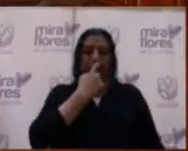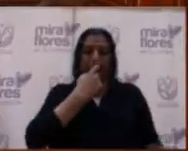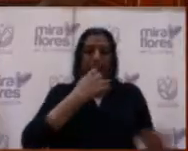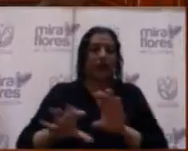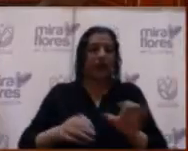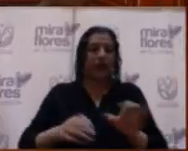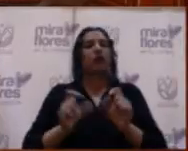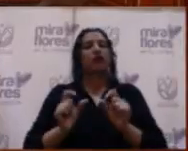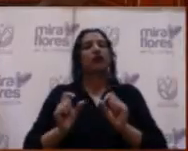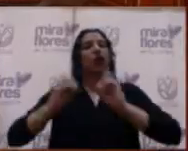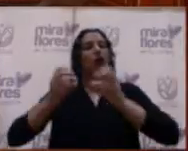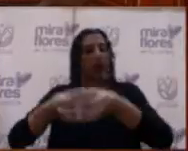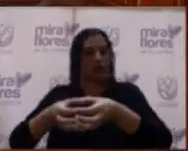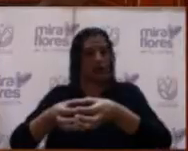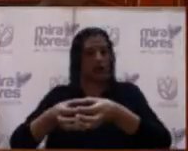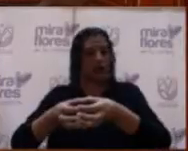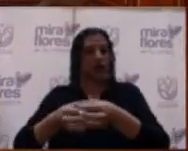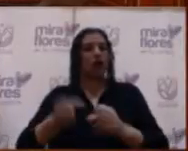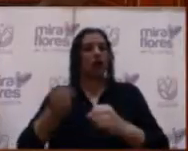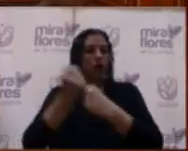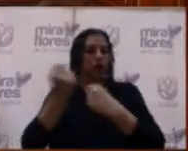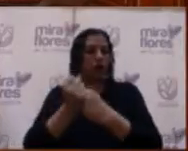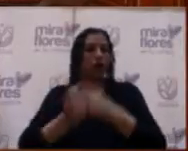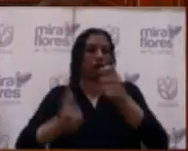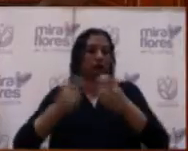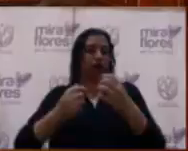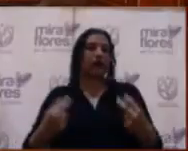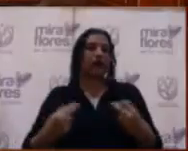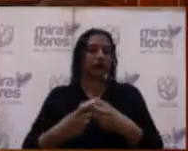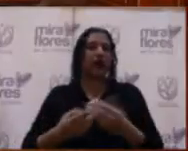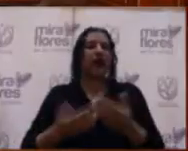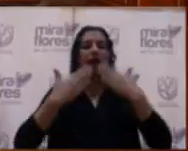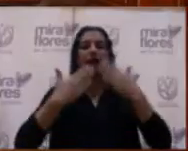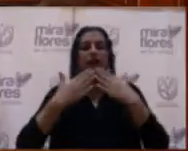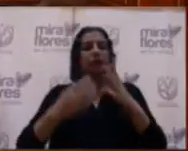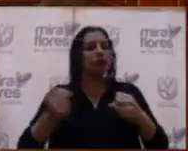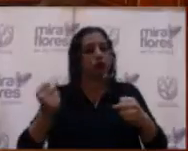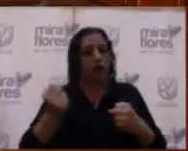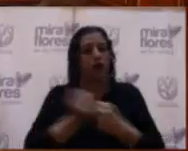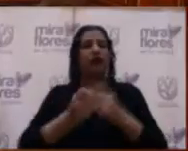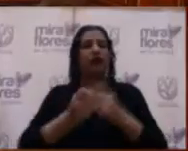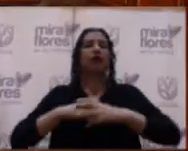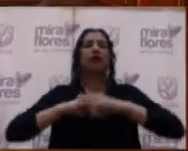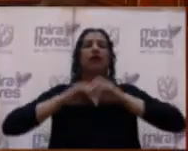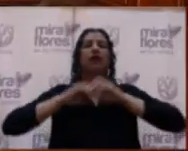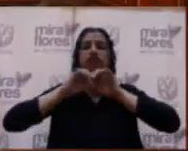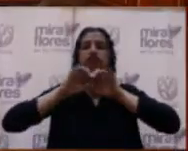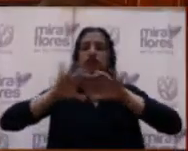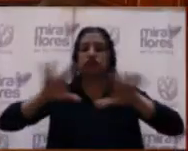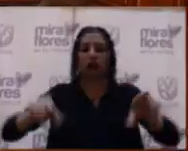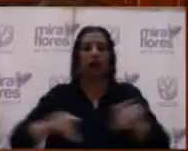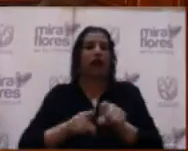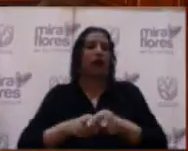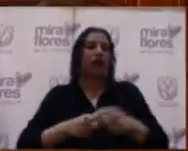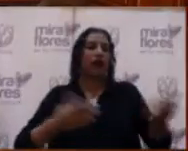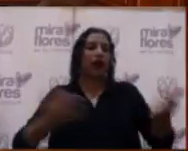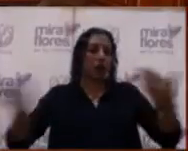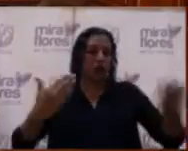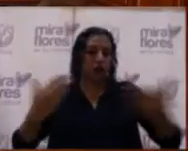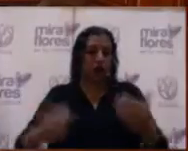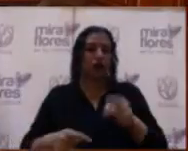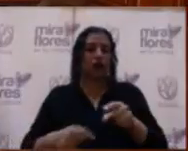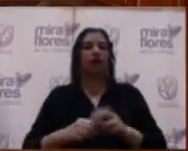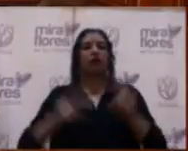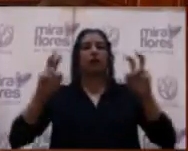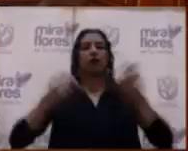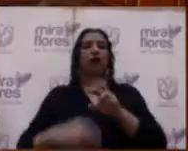por la Liga contra el Cáncer. Gracias a su invalorable apoyo a través de la difusión de la convocatoria de la campaña Ponte Rosa en